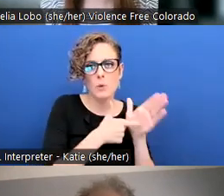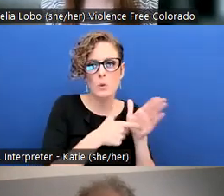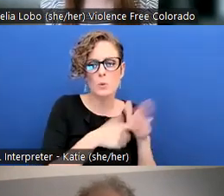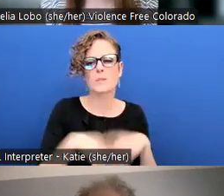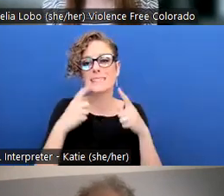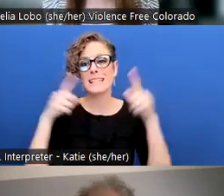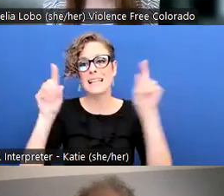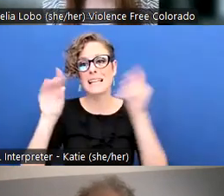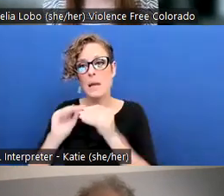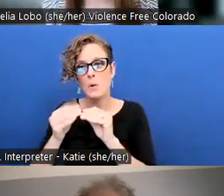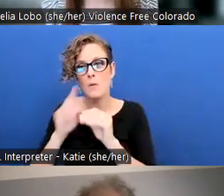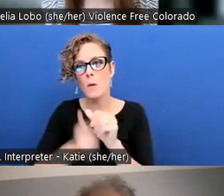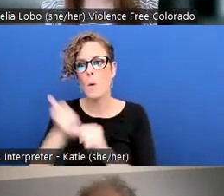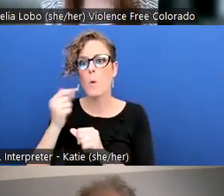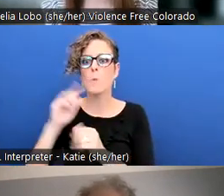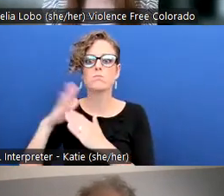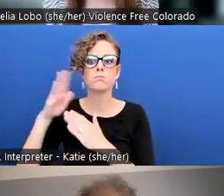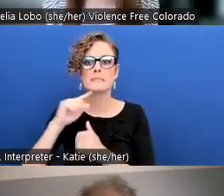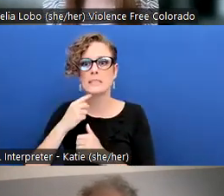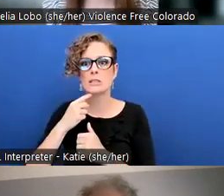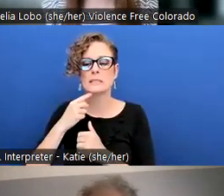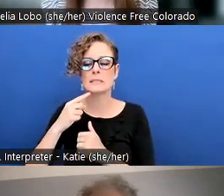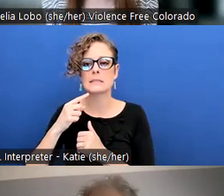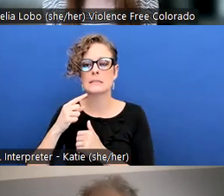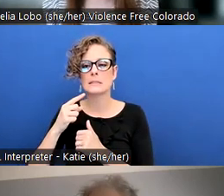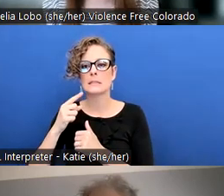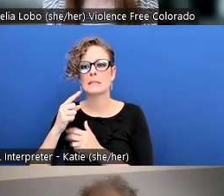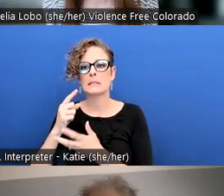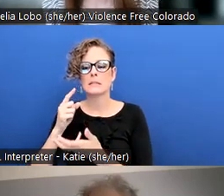evaluaciones de cumplimiento, sobre todo para los